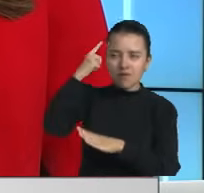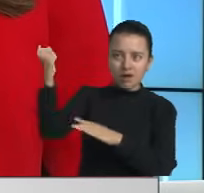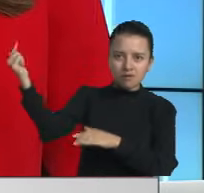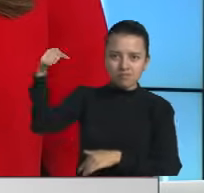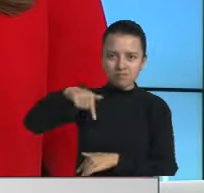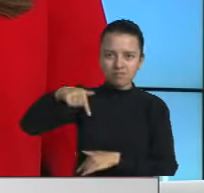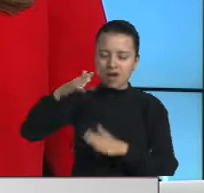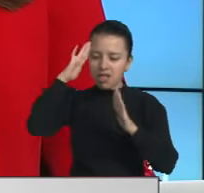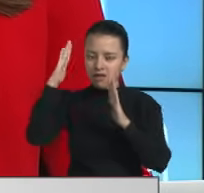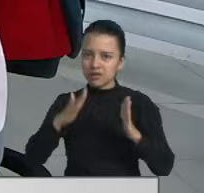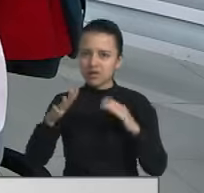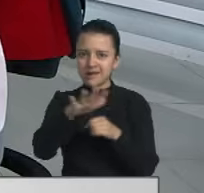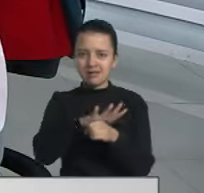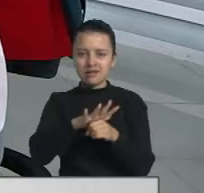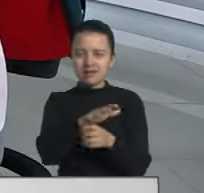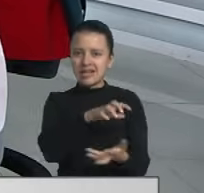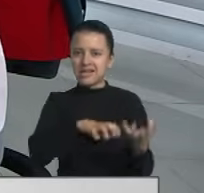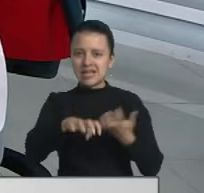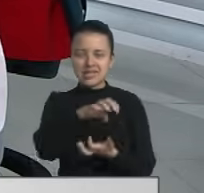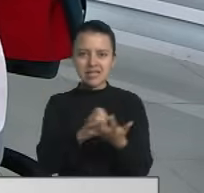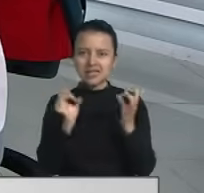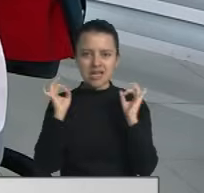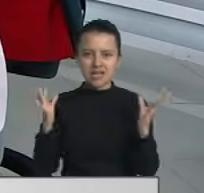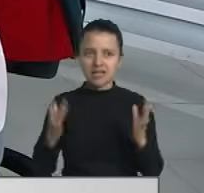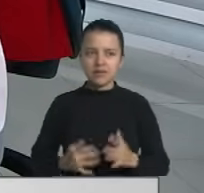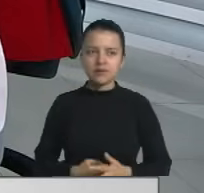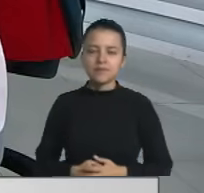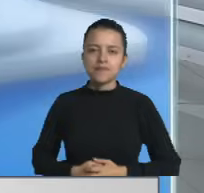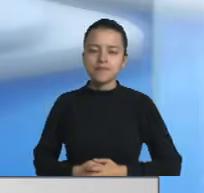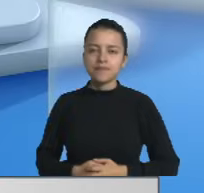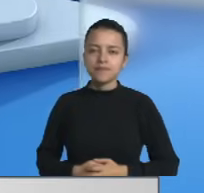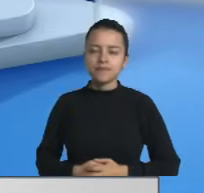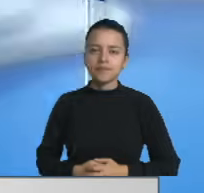de orden público. Estiluengas, ¿cuál es la situación? Muy buenas tardes.